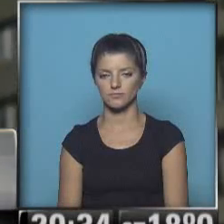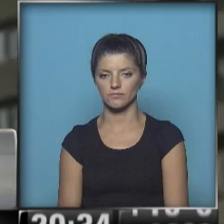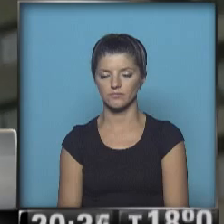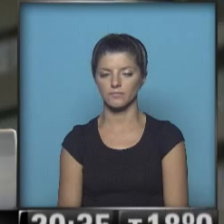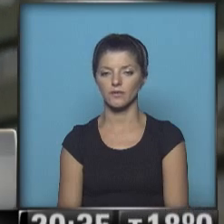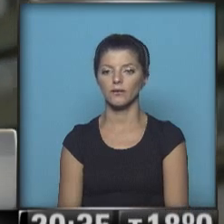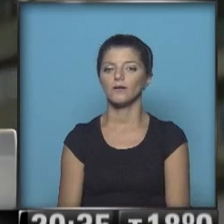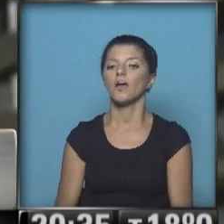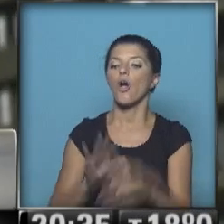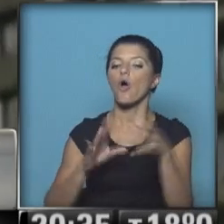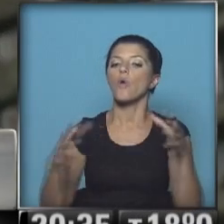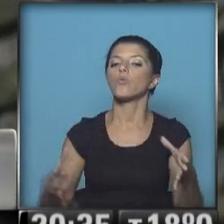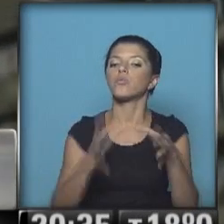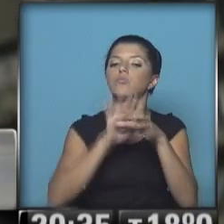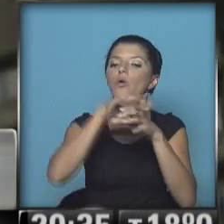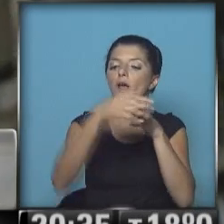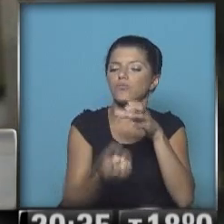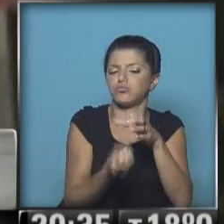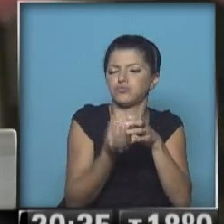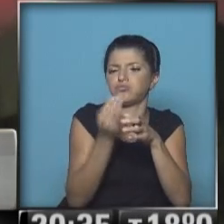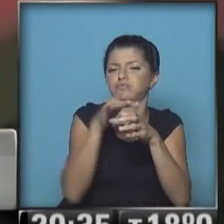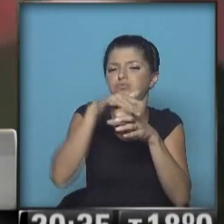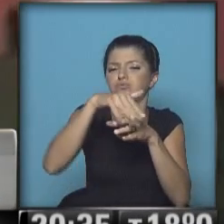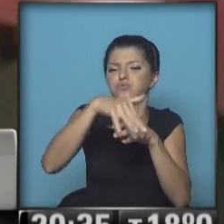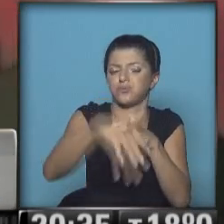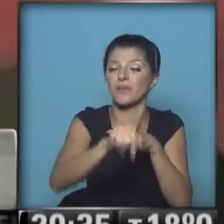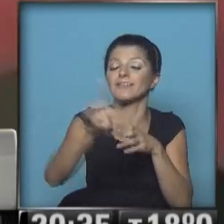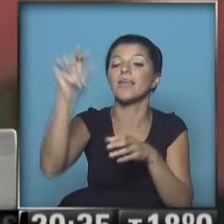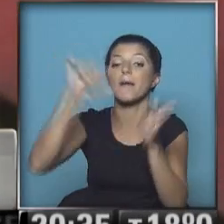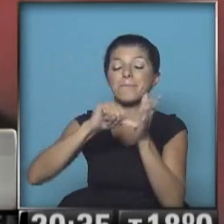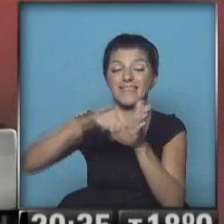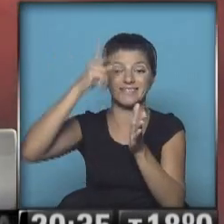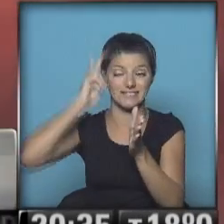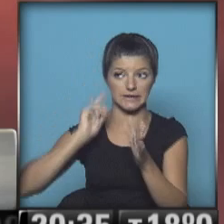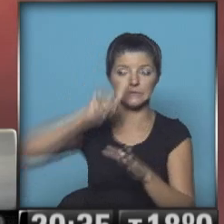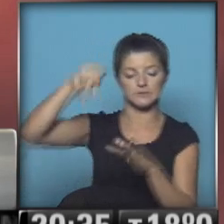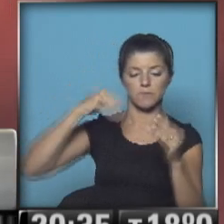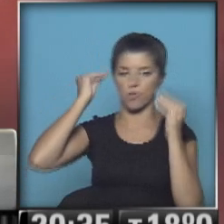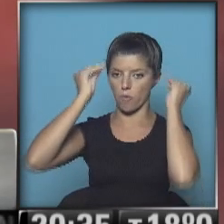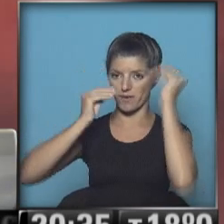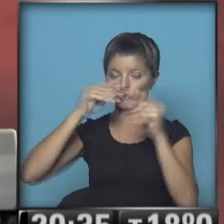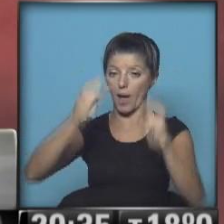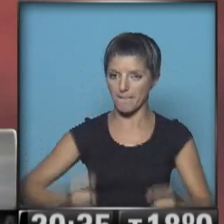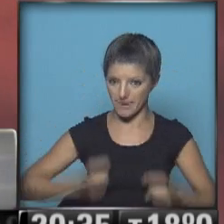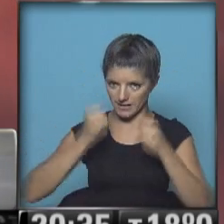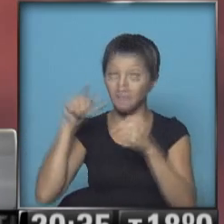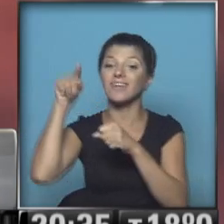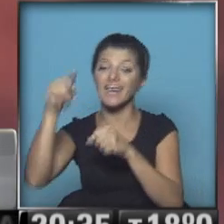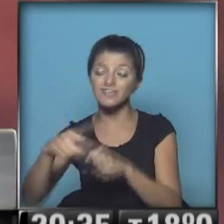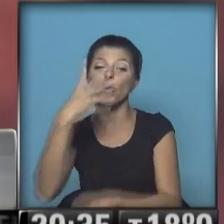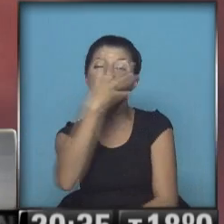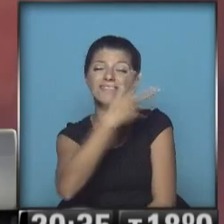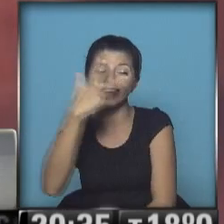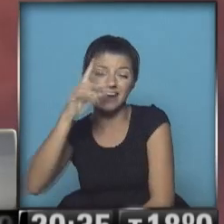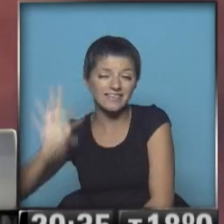la erupción de un volcán en Chile genera alerta y preocupación en Bariloche se trata del cabulo estuvo inactivo por 43